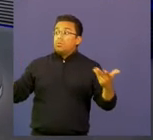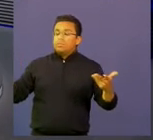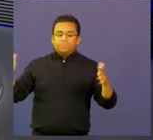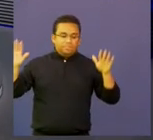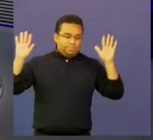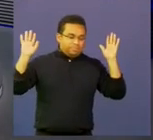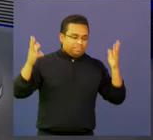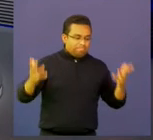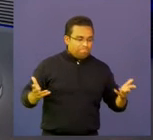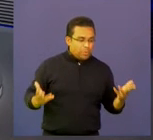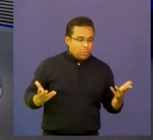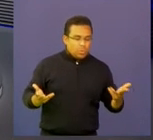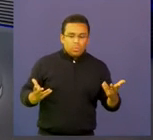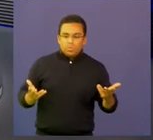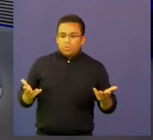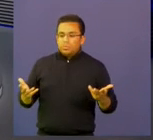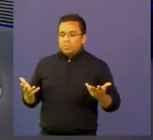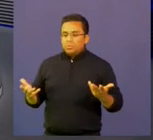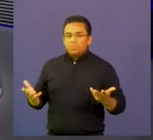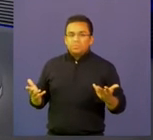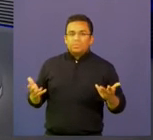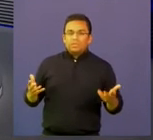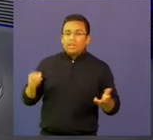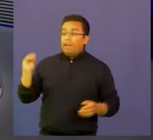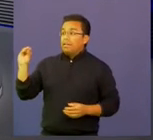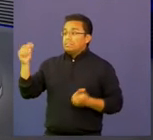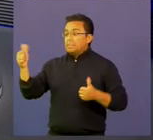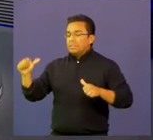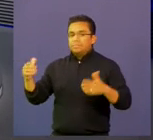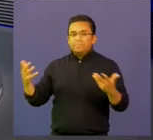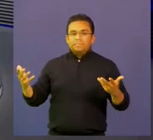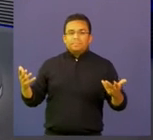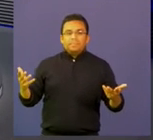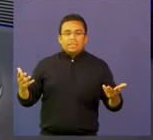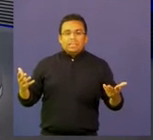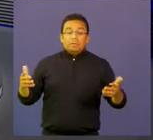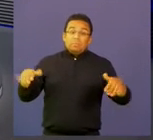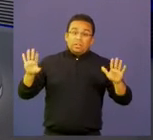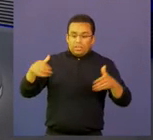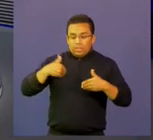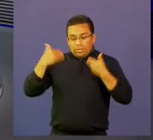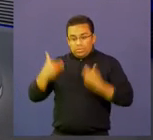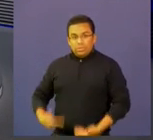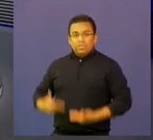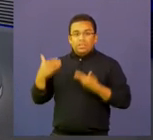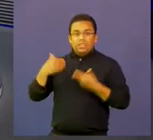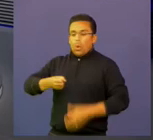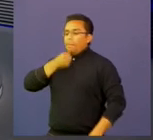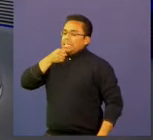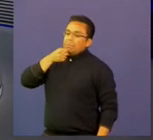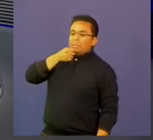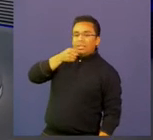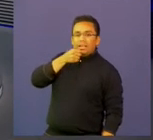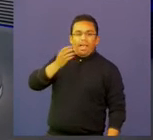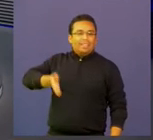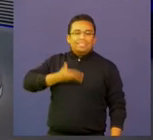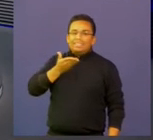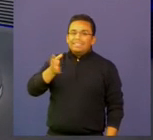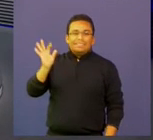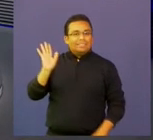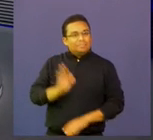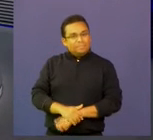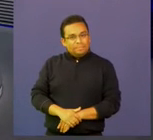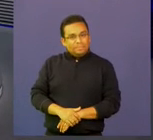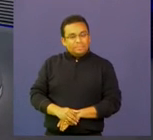sé cómo decirle que nos fue muy bien. Primero que todo, me consagré como una presentadora. Lo veo, ya estaba muy bien. La dura de la presentación.